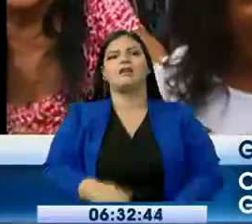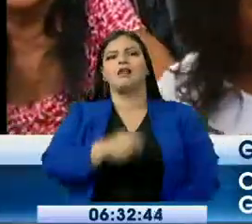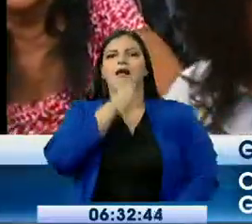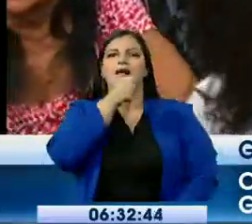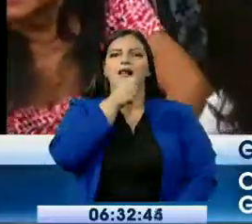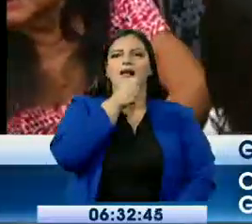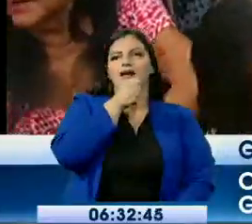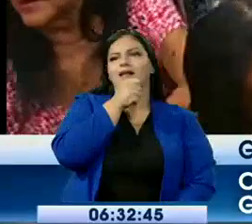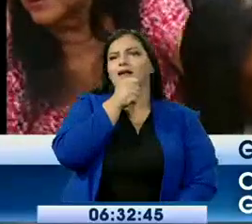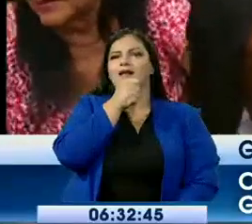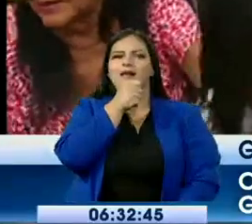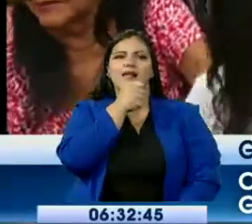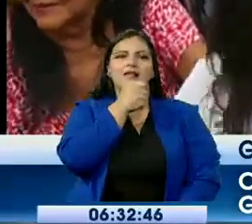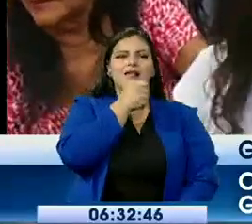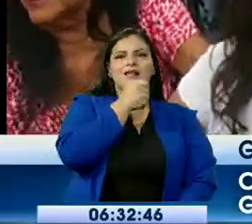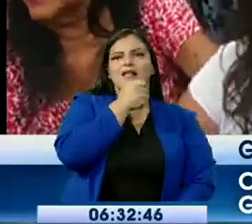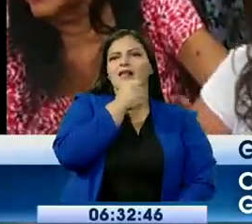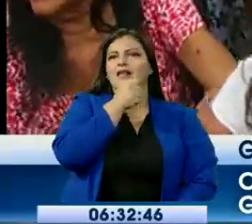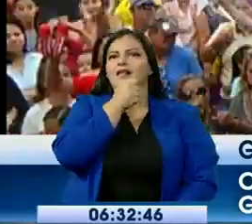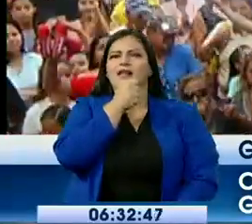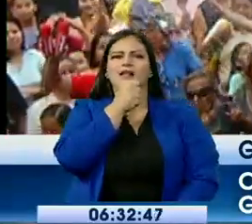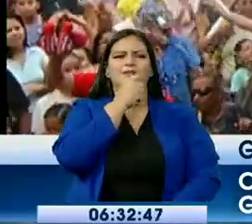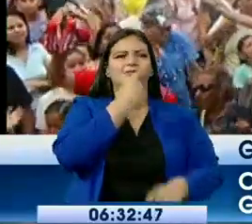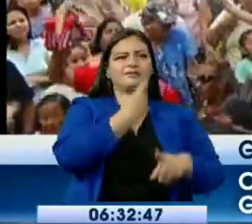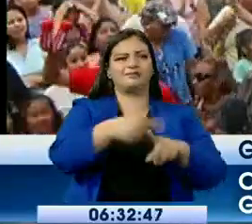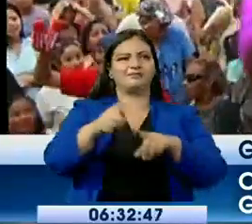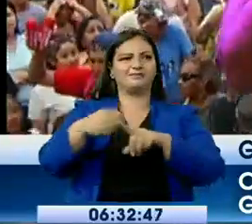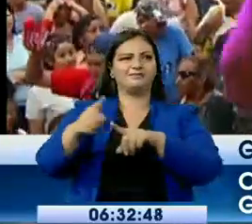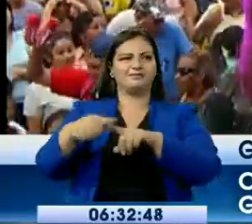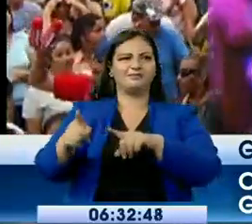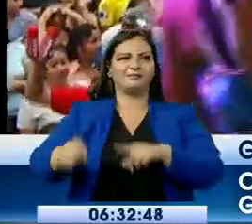con su música deleitaron a los presentes.